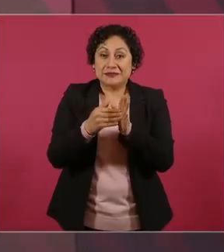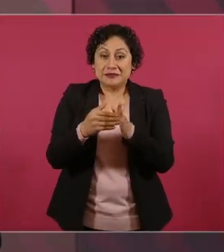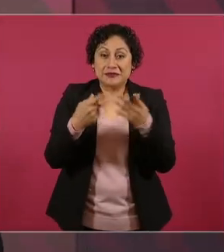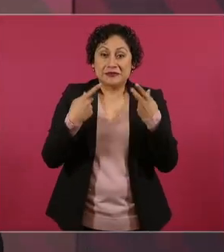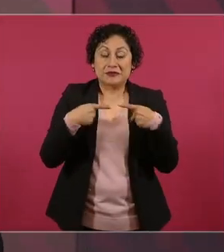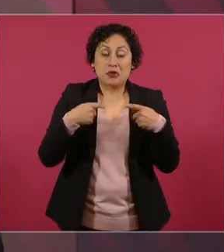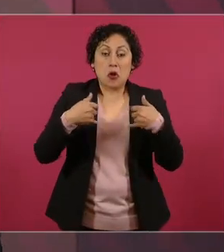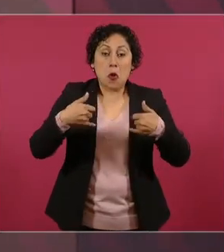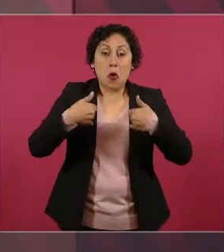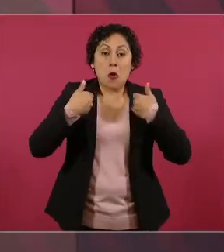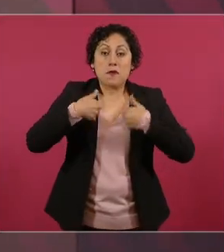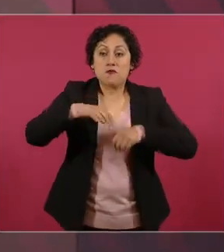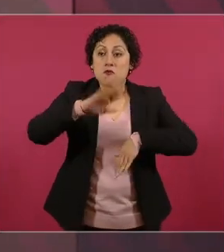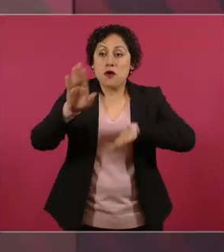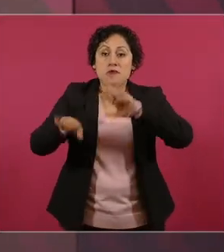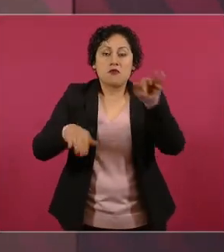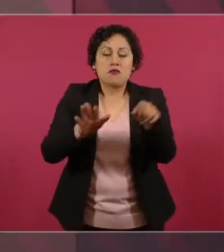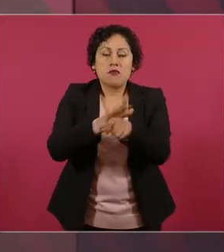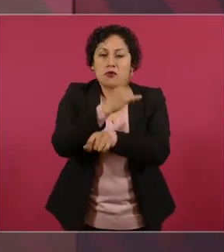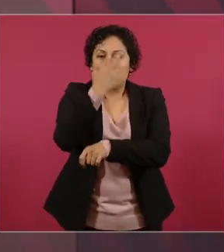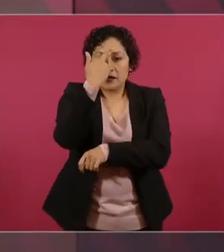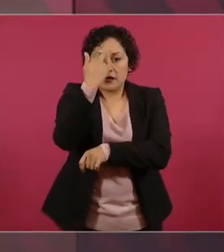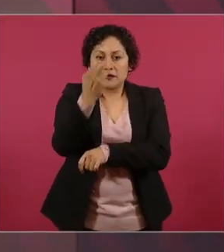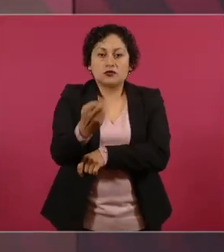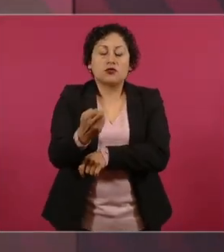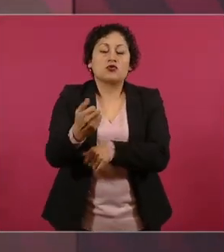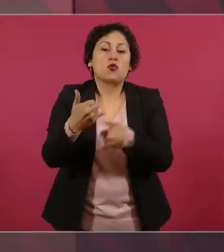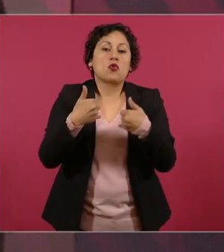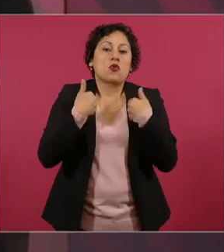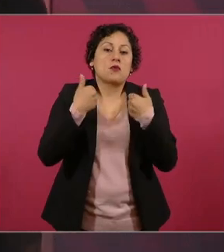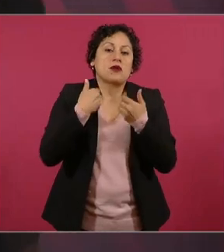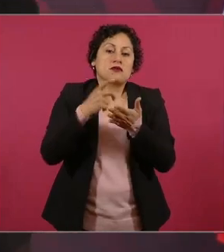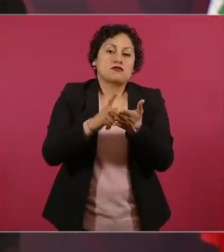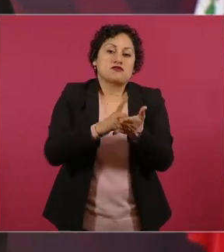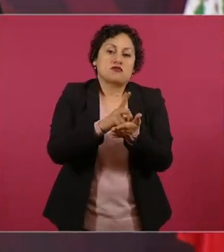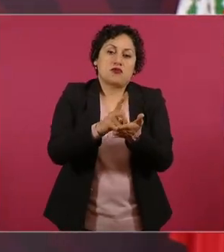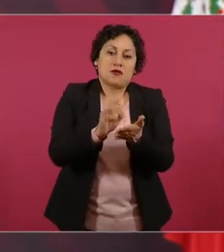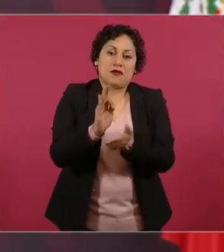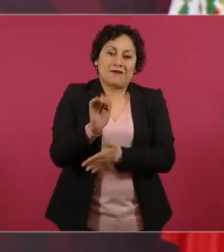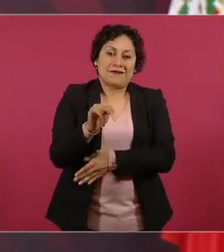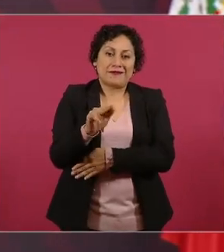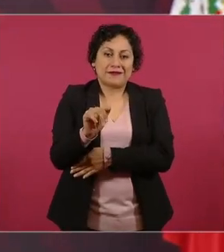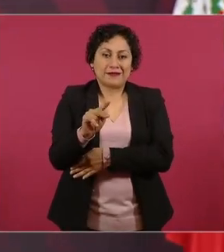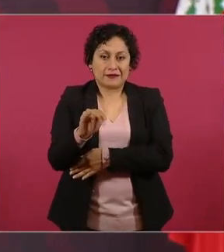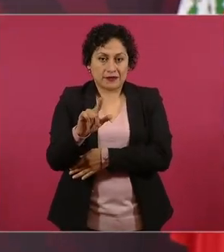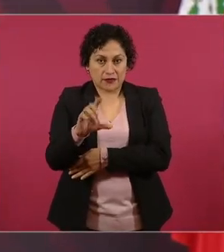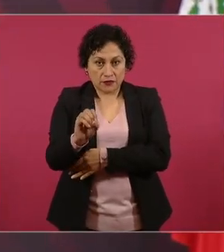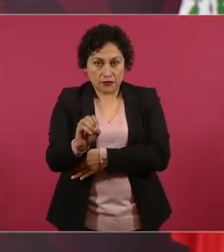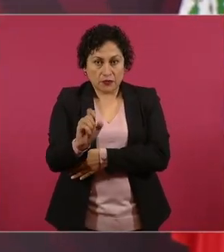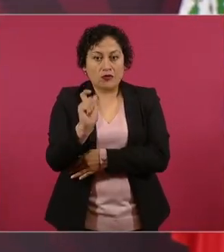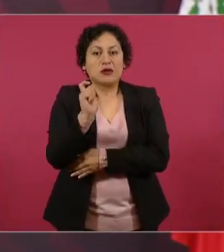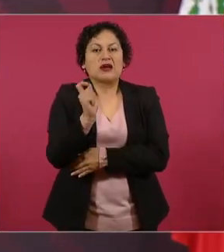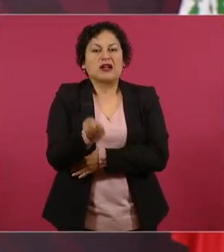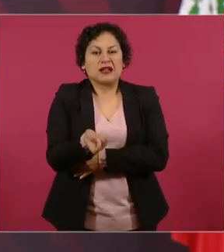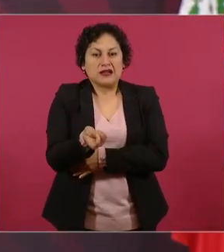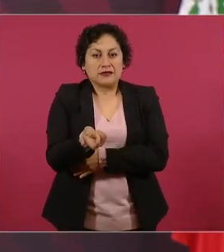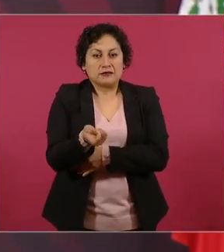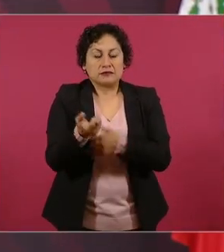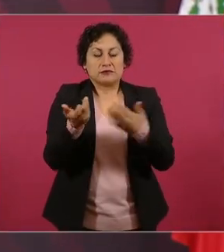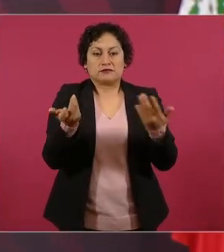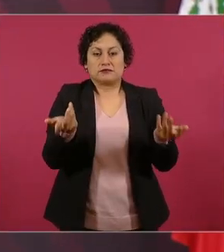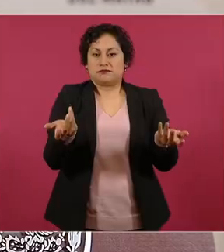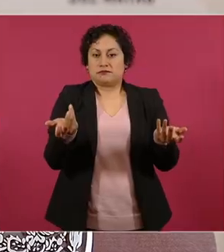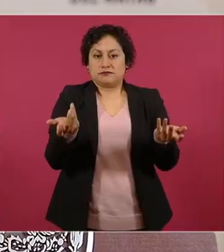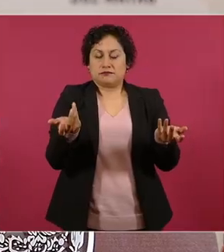vemos esos datos con lo que pasa en México, aquí debemos de tener por sobredosis